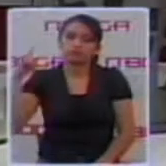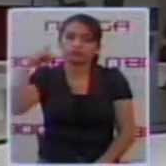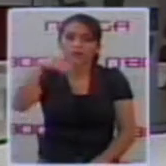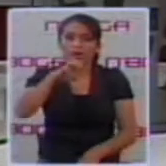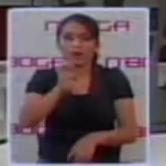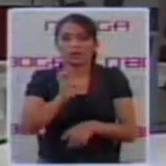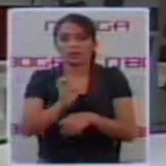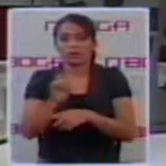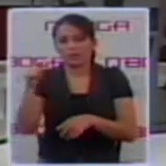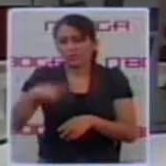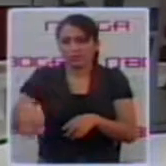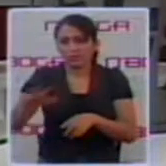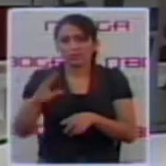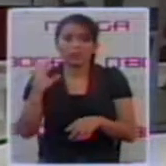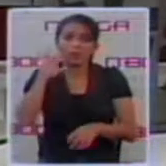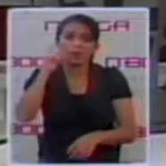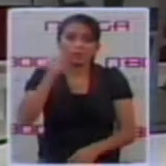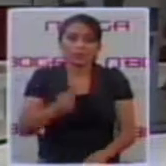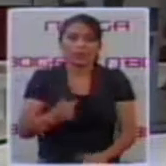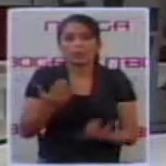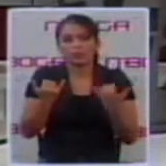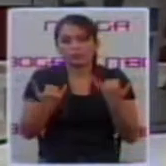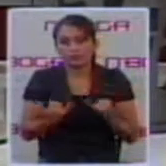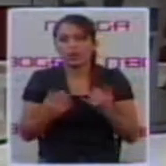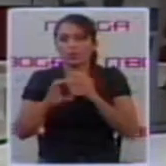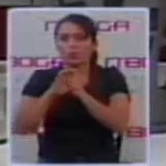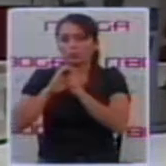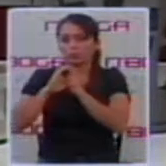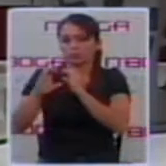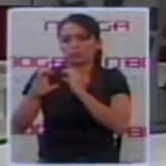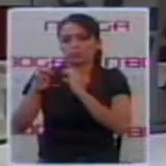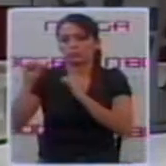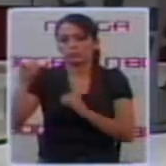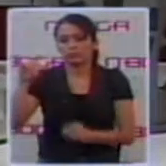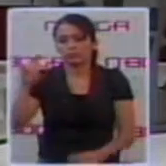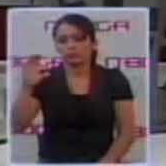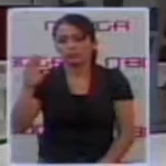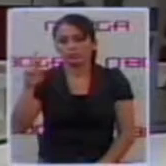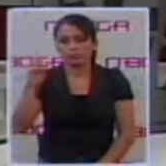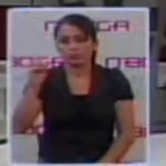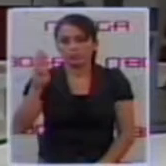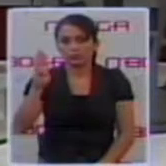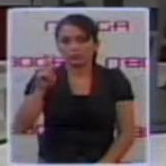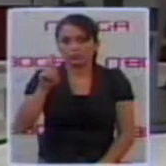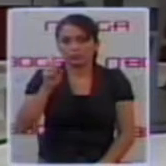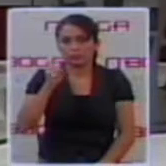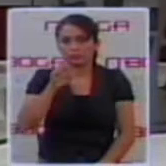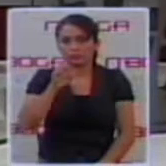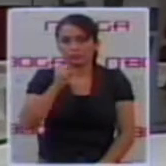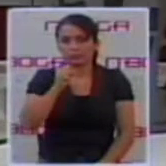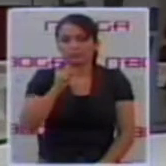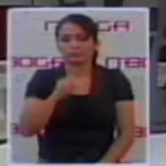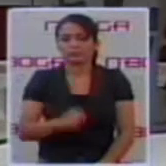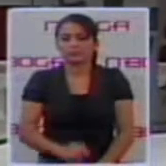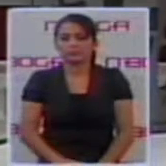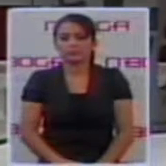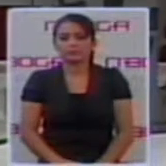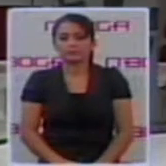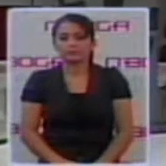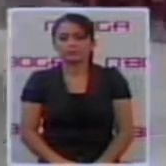de microbuses por parte de la Unión de Cooperativas de Transporte Interprovincial de la SUAI. Conozcamos los detalles a continuación.